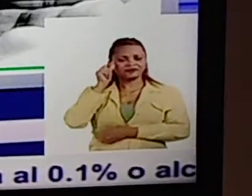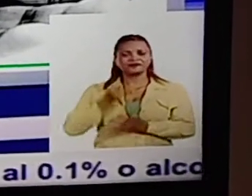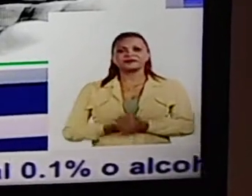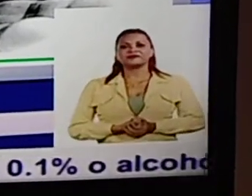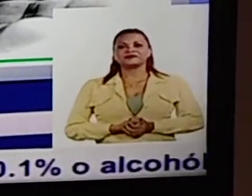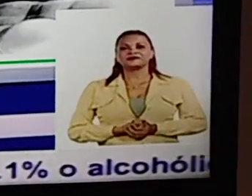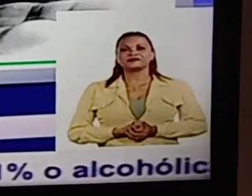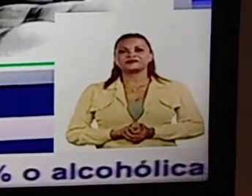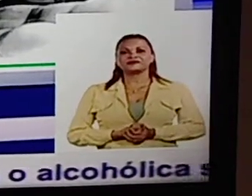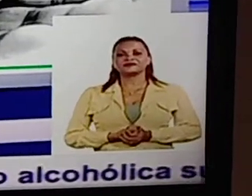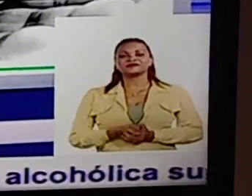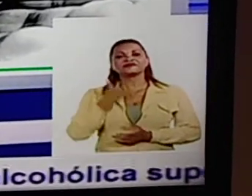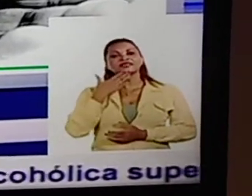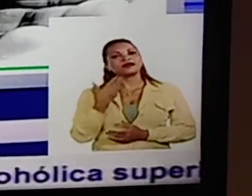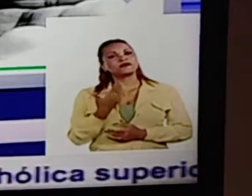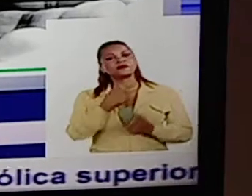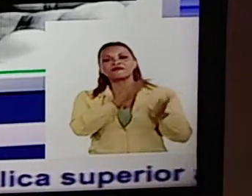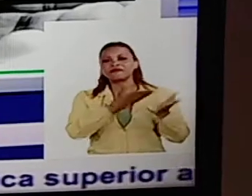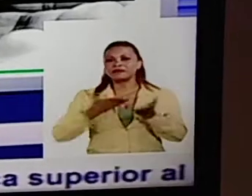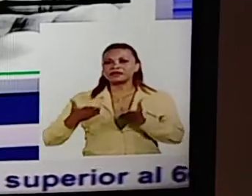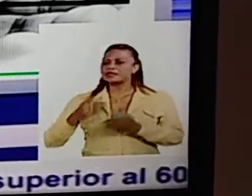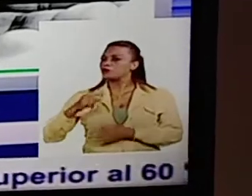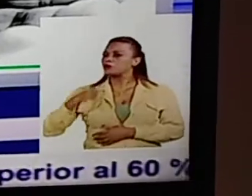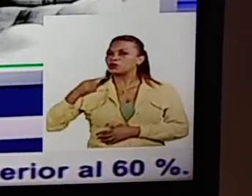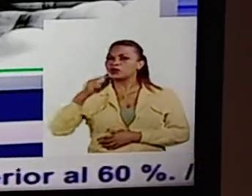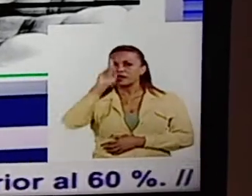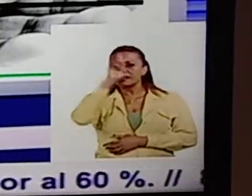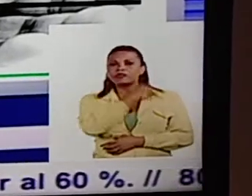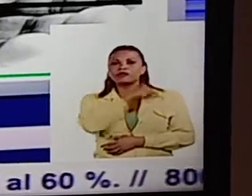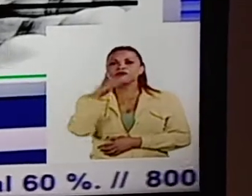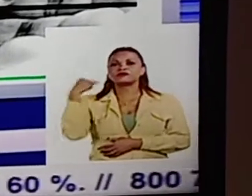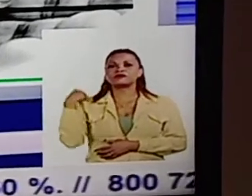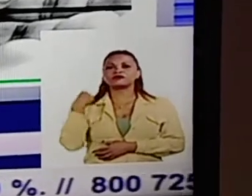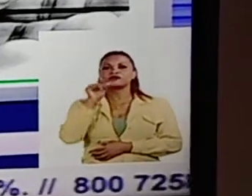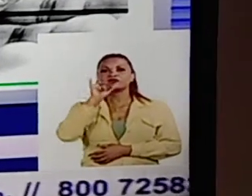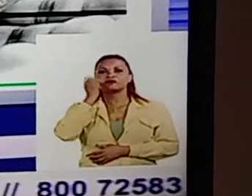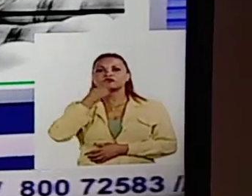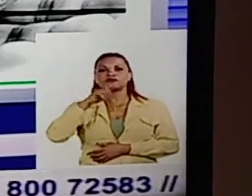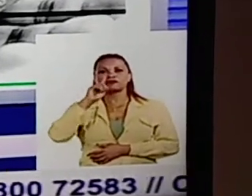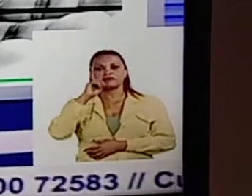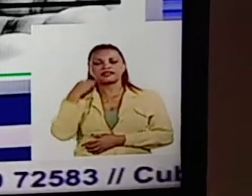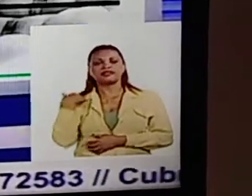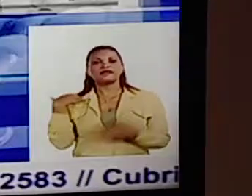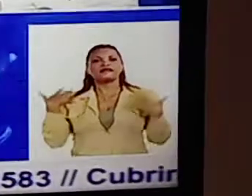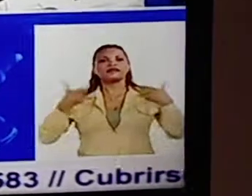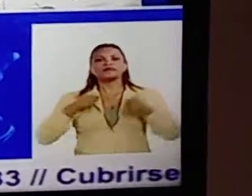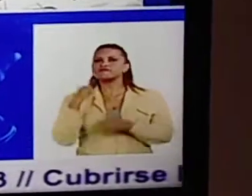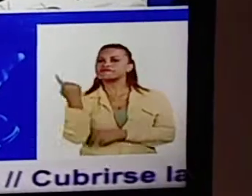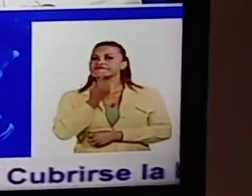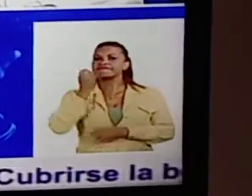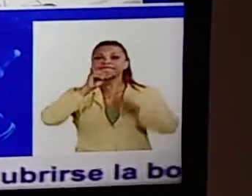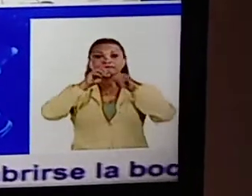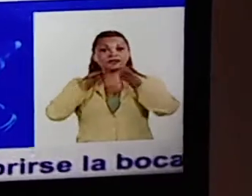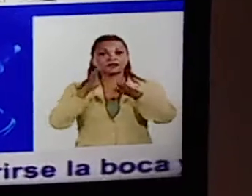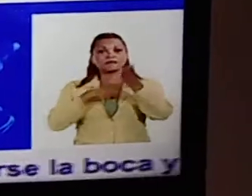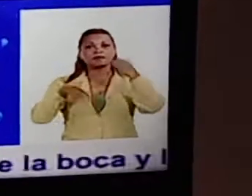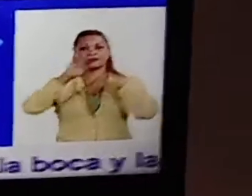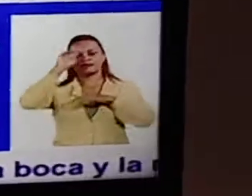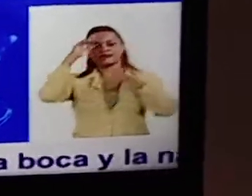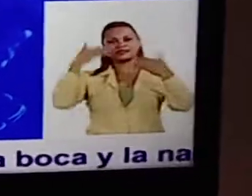Repilado, y damos la bienvenida, como cada mañana, al doctor Francisco Durán García, director nacional de epidemiología del Ministerio de Salud